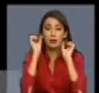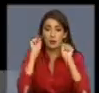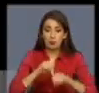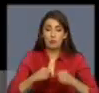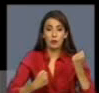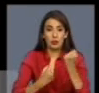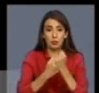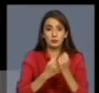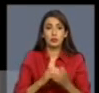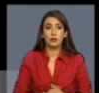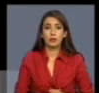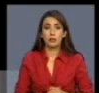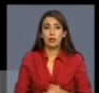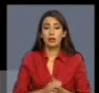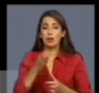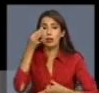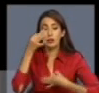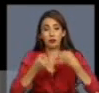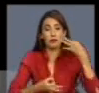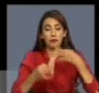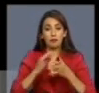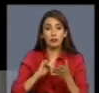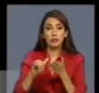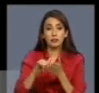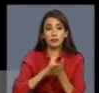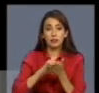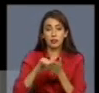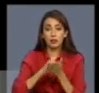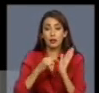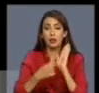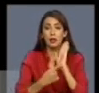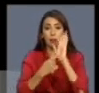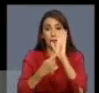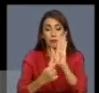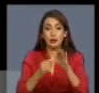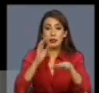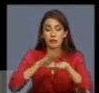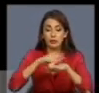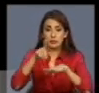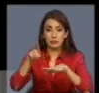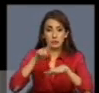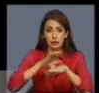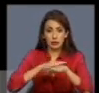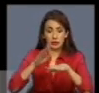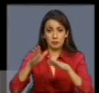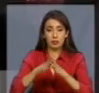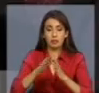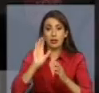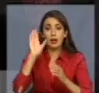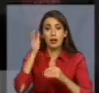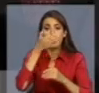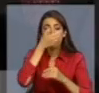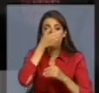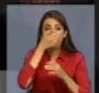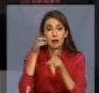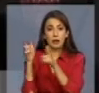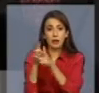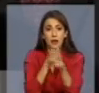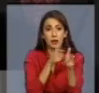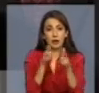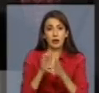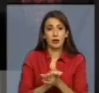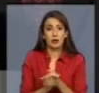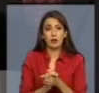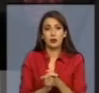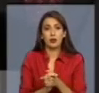El fiscal interino de Nueva York, Hong King, presentó cargos contra el atacante por terrorismo. El proceso